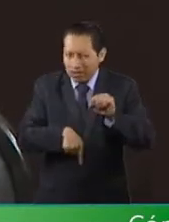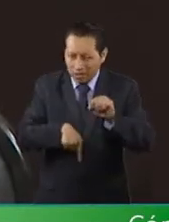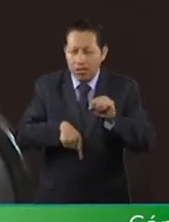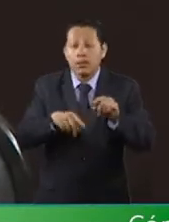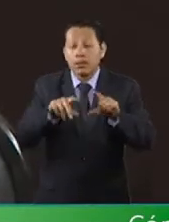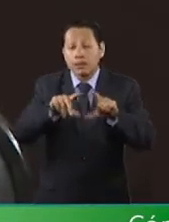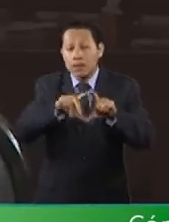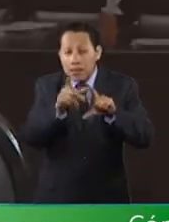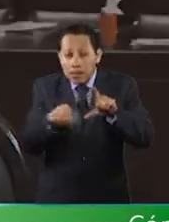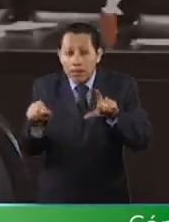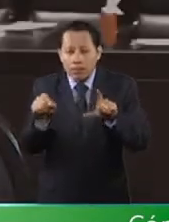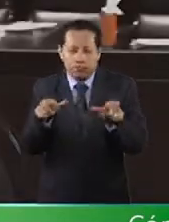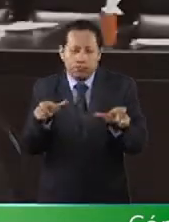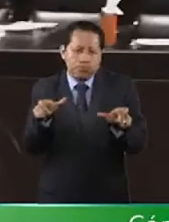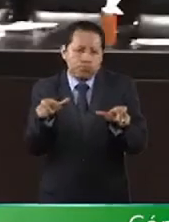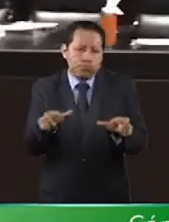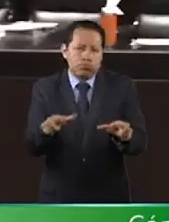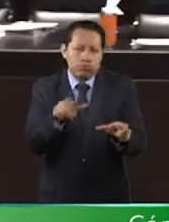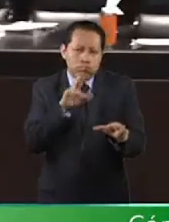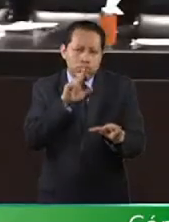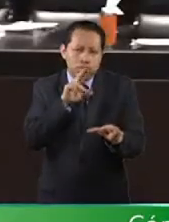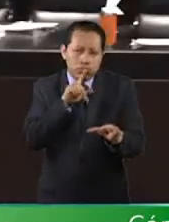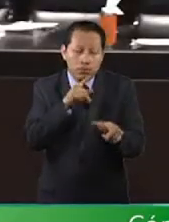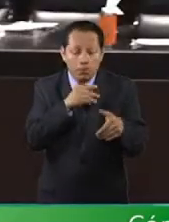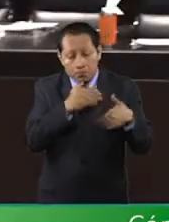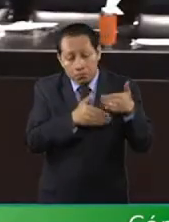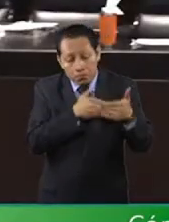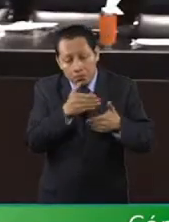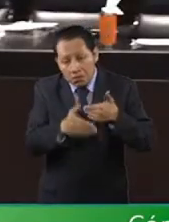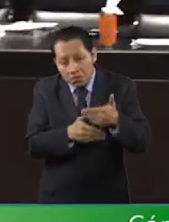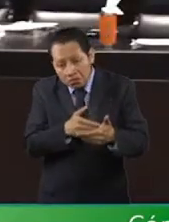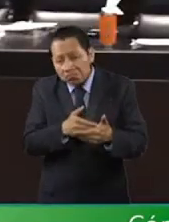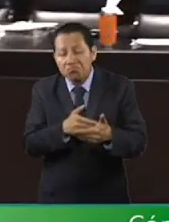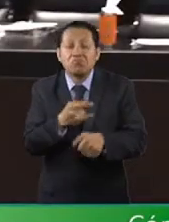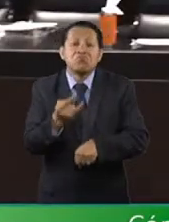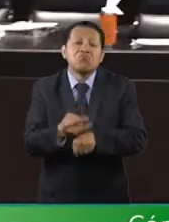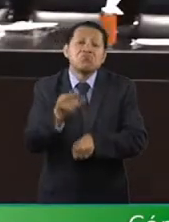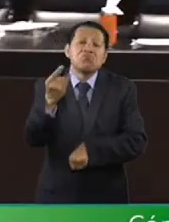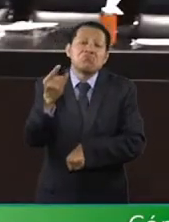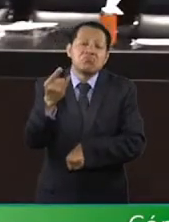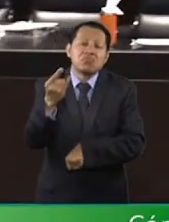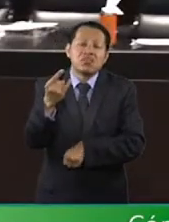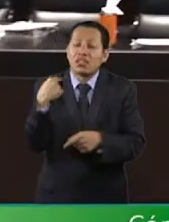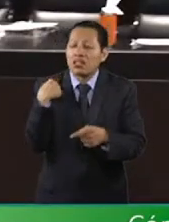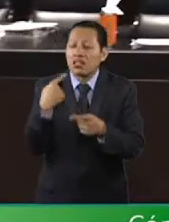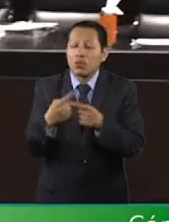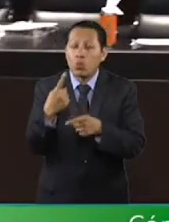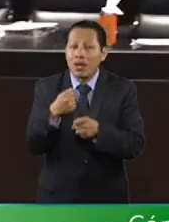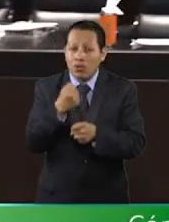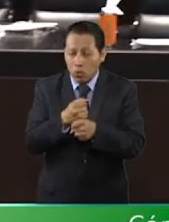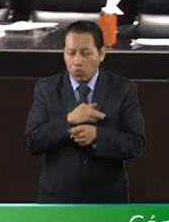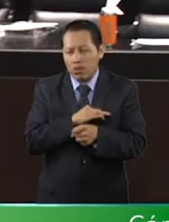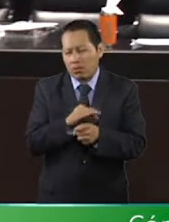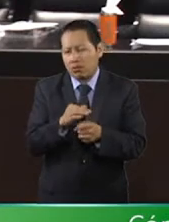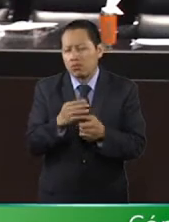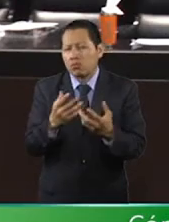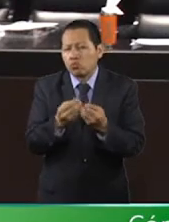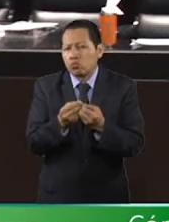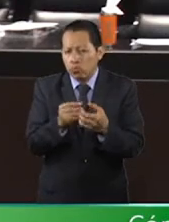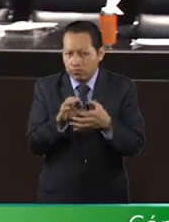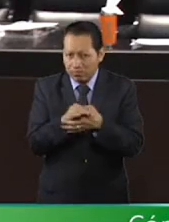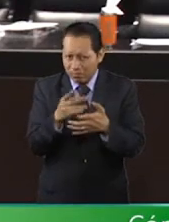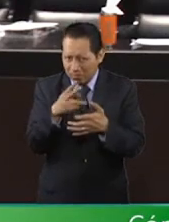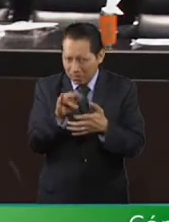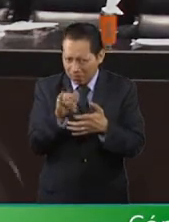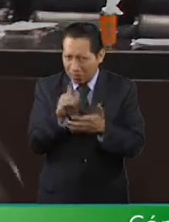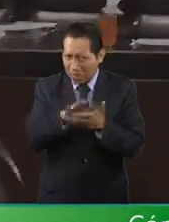en el país pero no se arregló nada Hace un año en Alianza con el pri la mayoría de